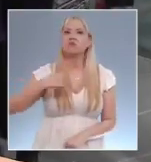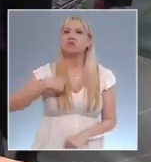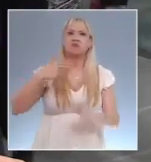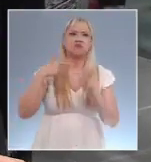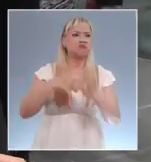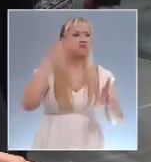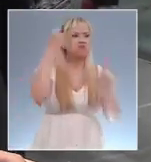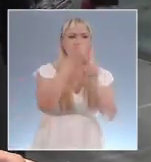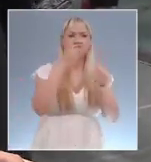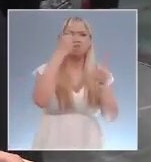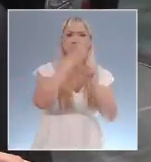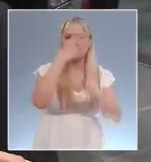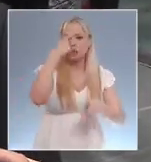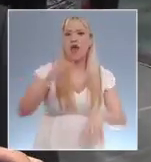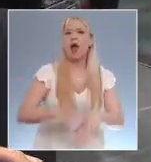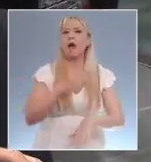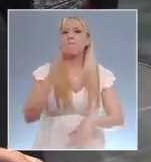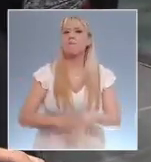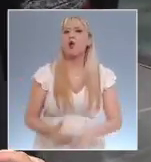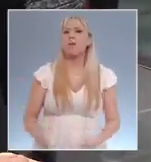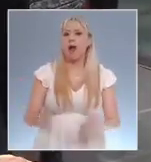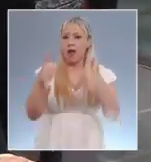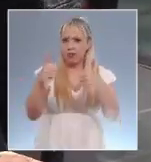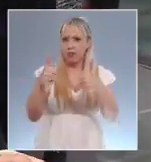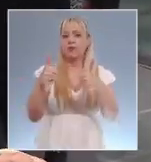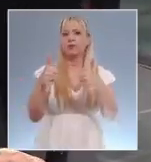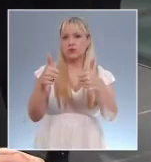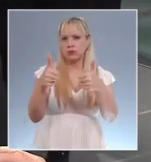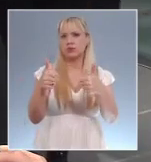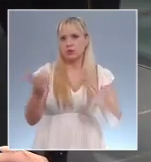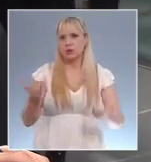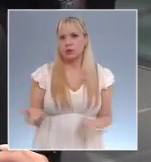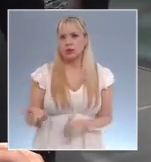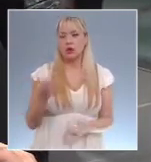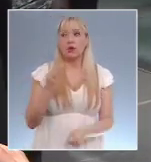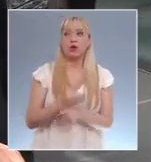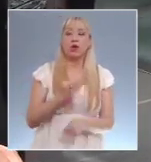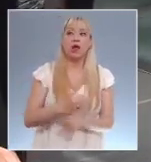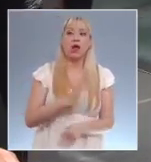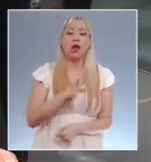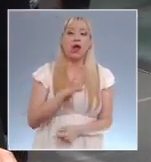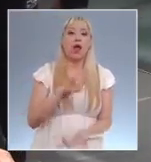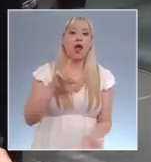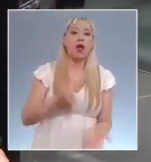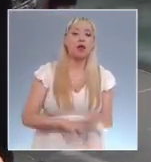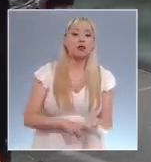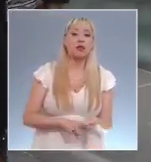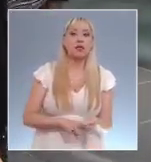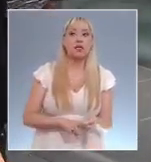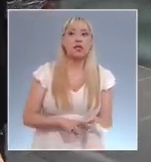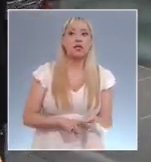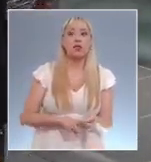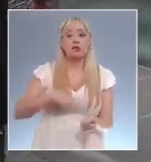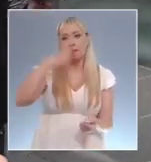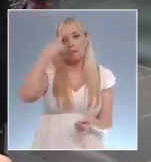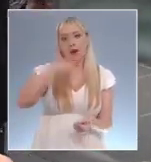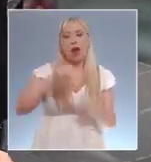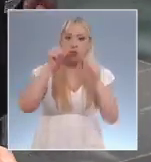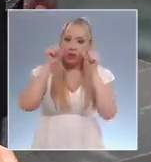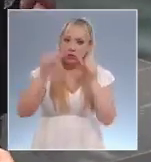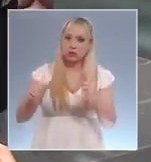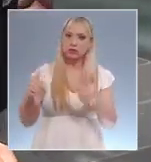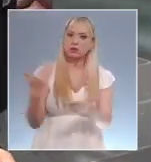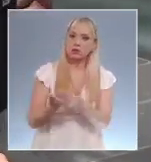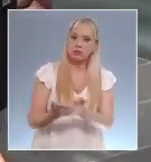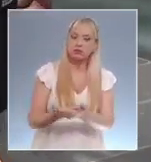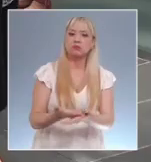obviamente tenemos pues algunos para que se retomen, ¿no? Iniciativas que dicen que van a llegar, que nosotros ya